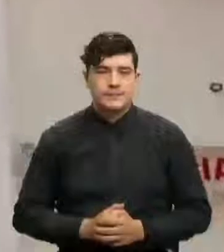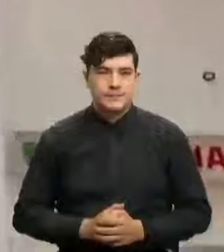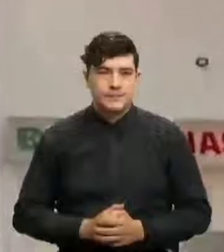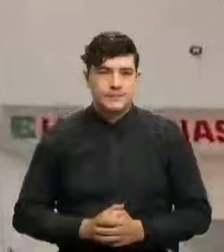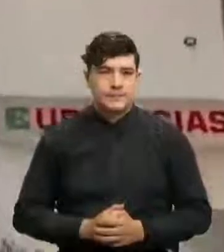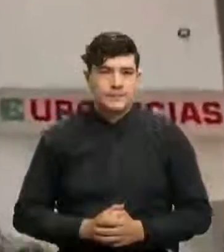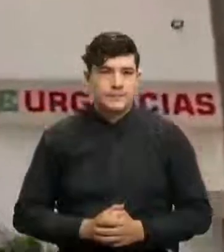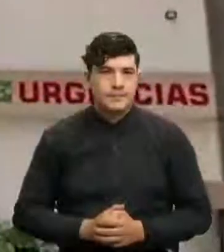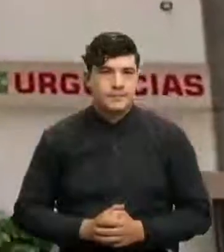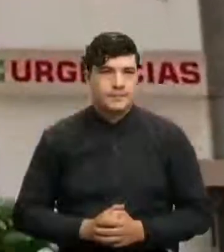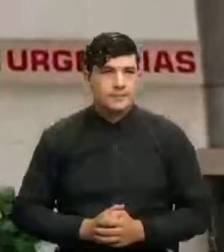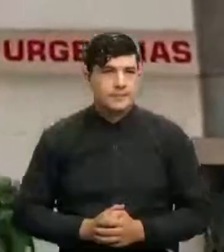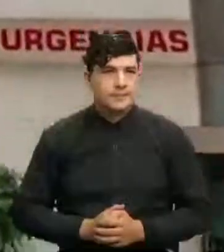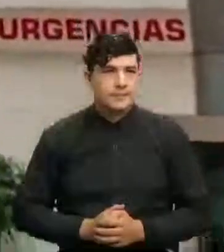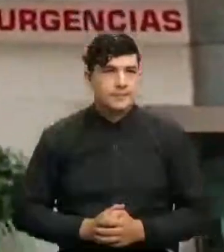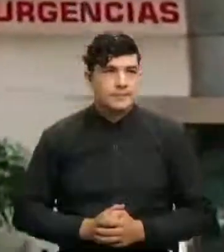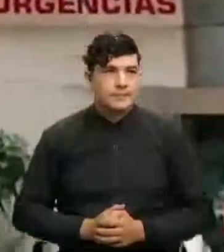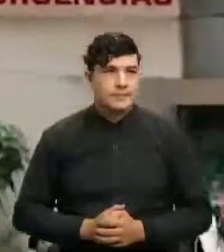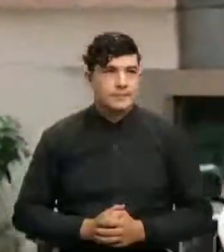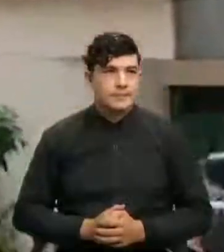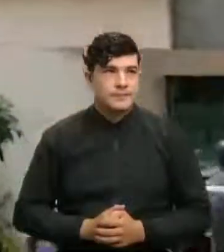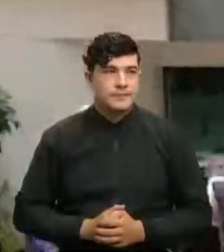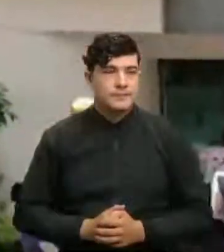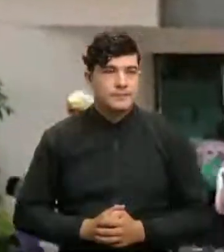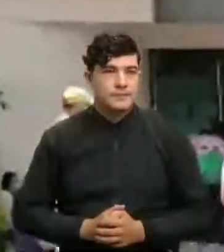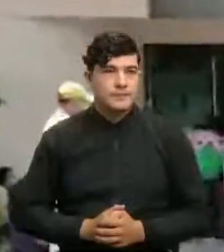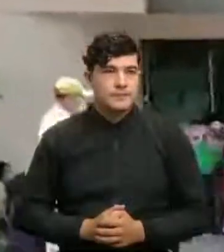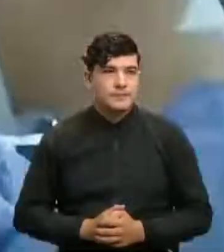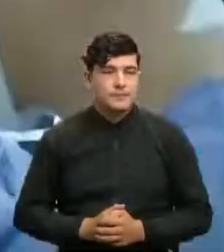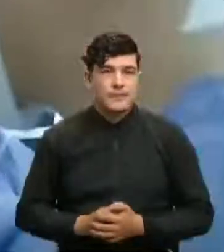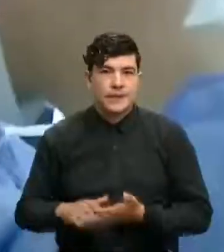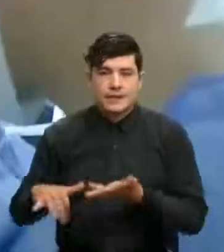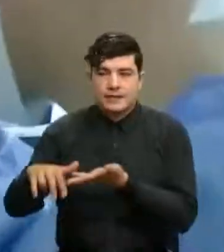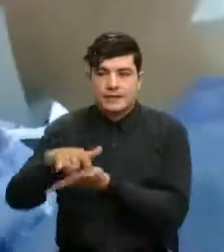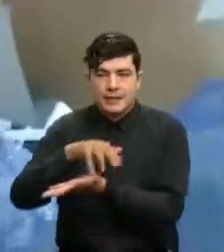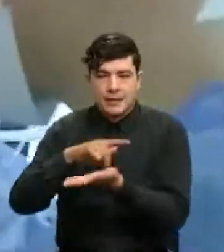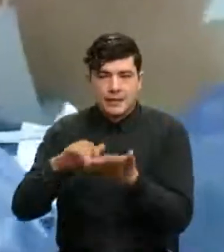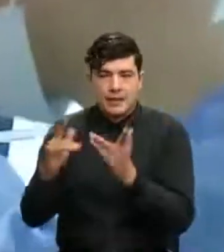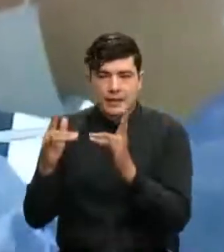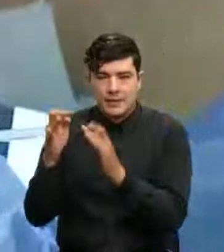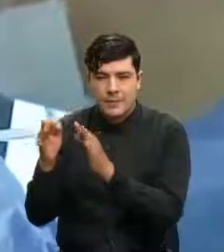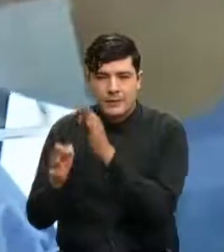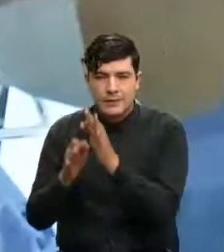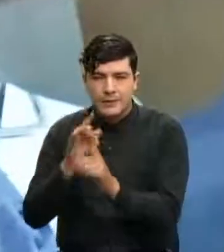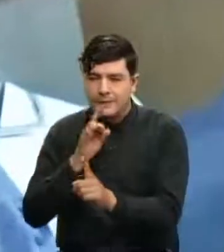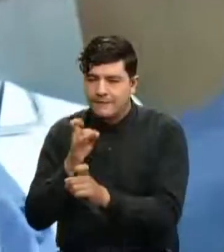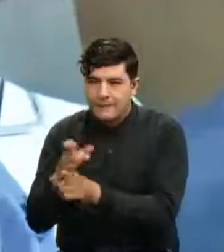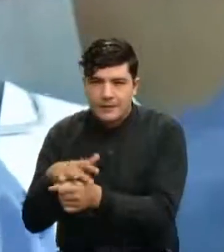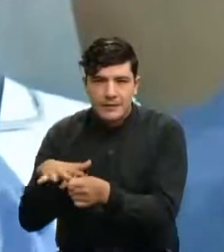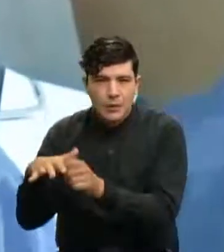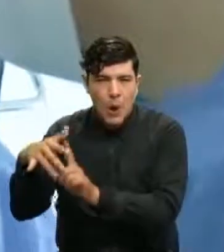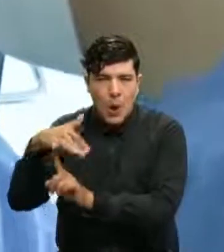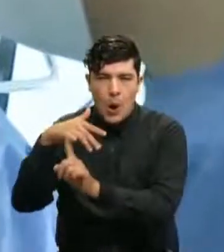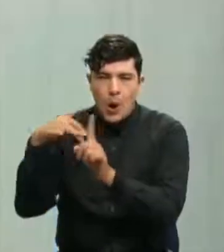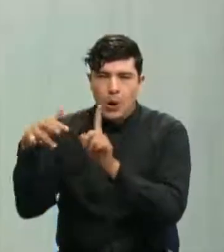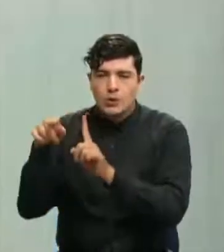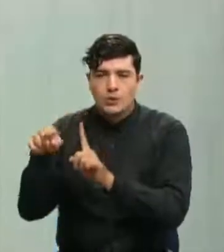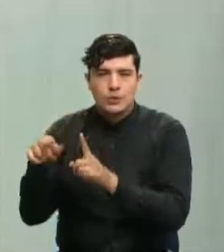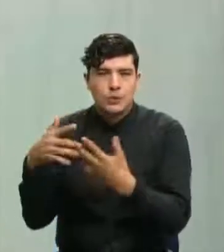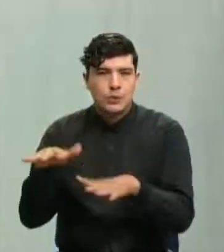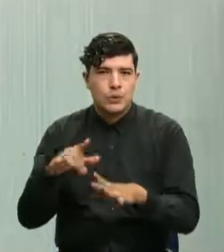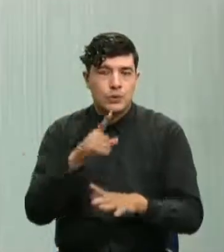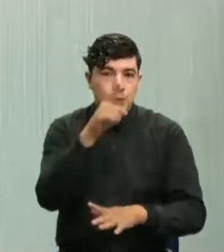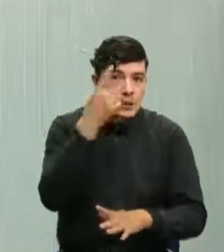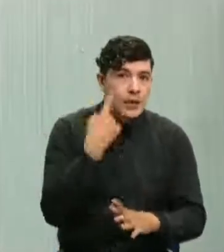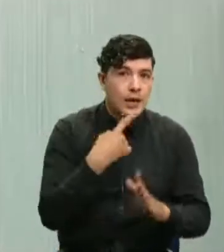El panorama por la alta ocupación en camas de cuidados intensivos en Santander no puede ser más crítico. Mientras los casos superan los